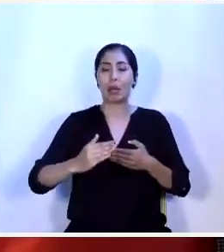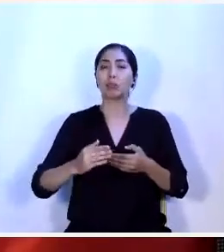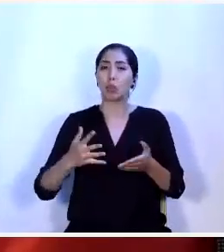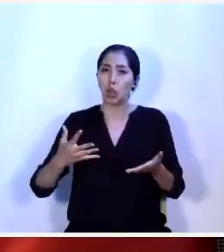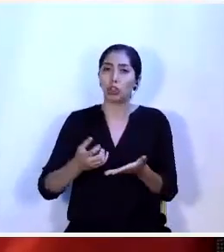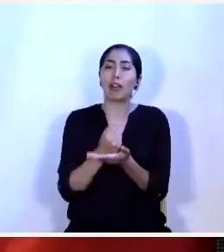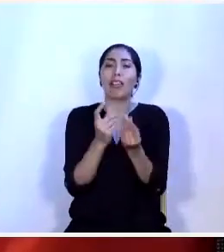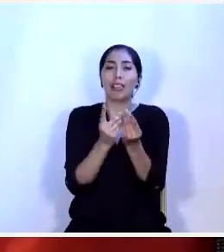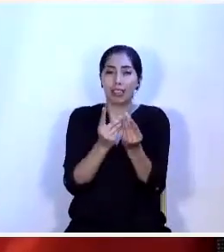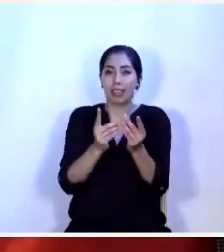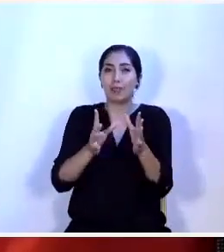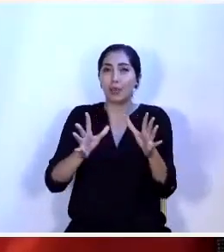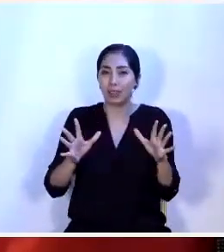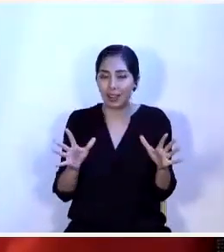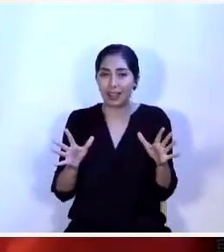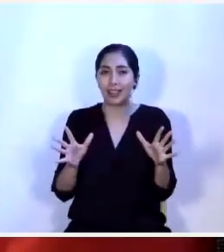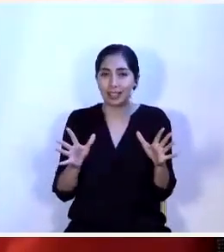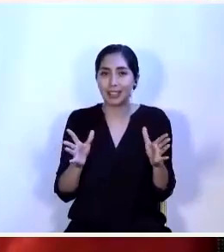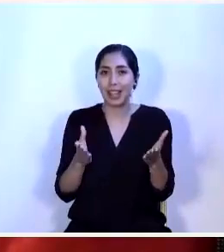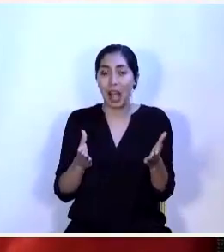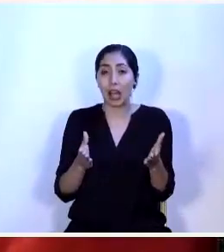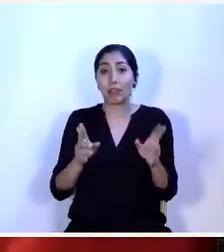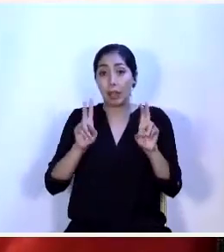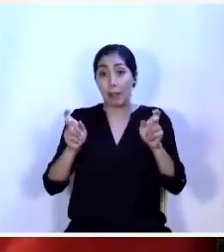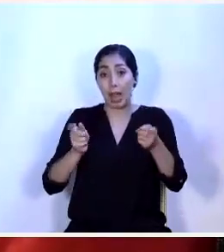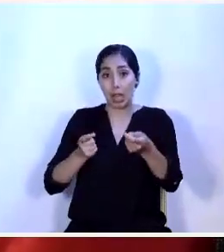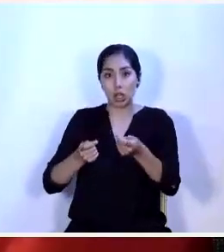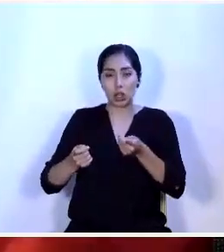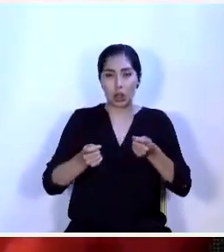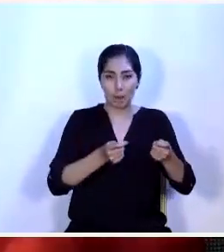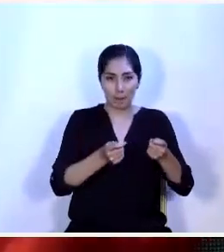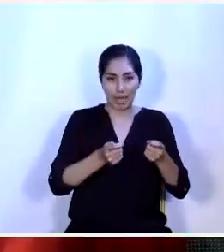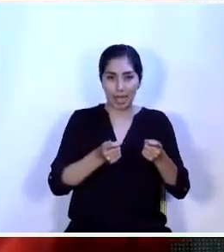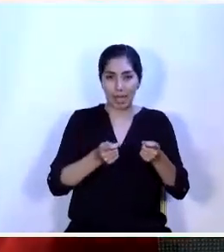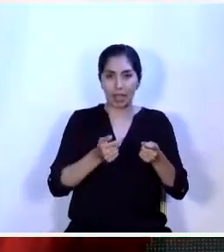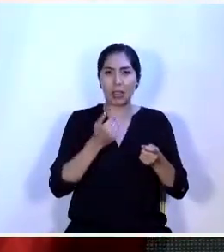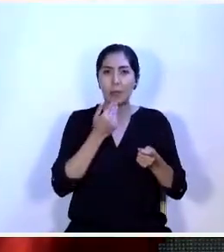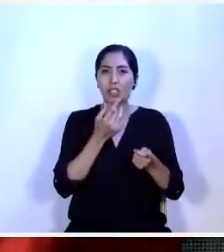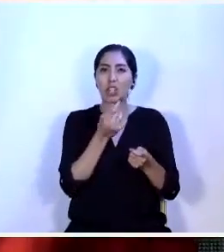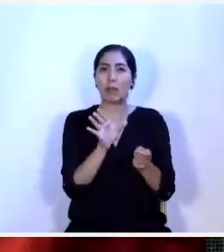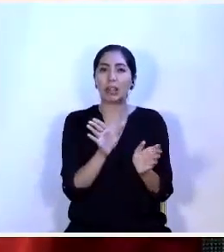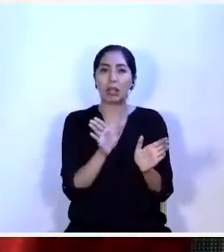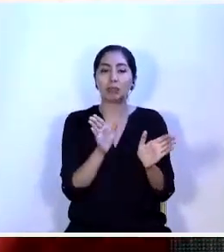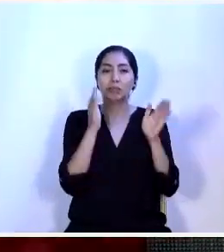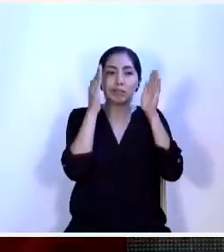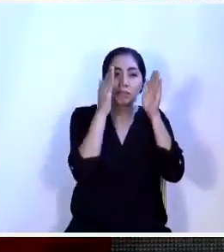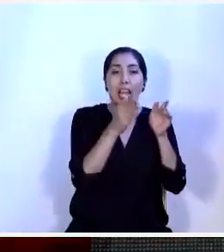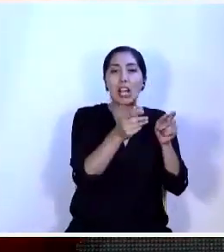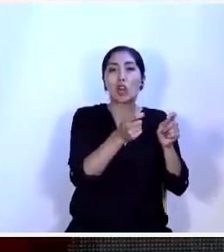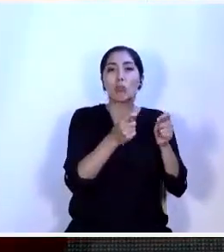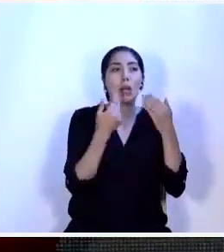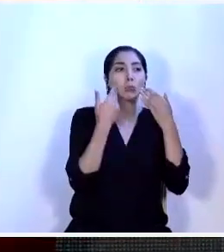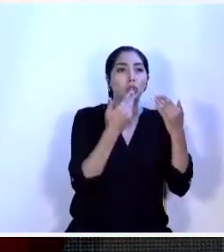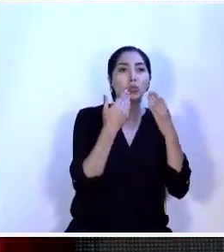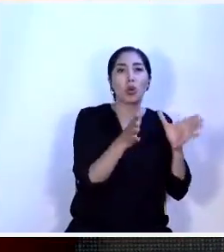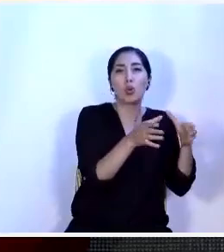democratizando también la economía y combatir la concentración, que hoy día es uno de los grandes problemas que tiene nuestro país.